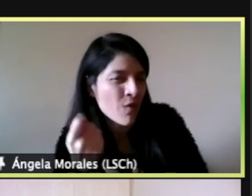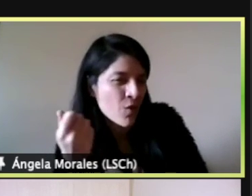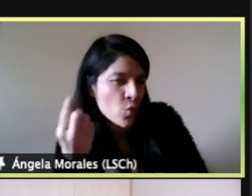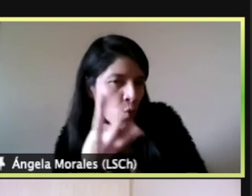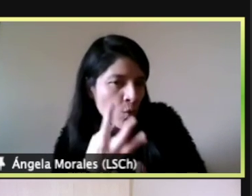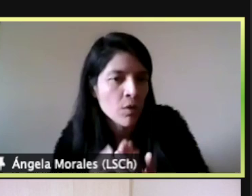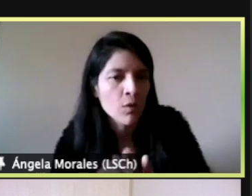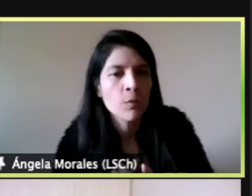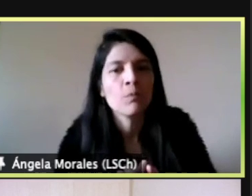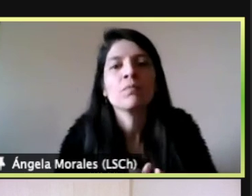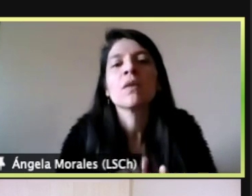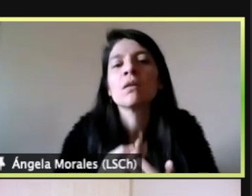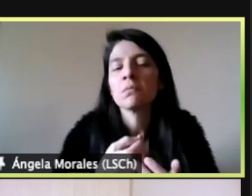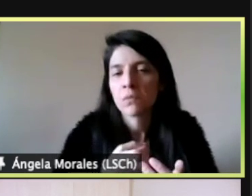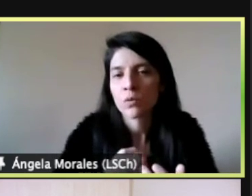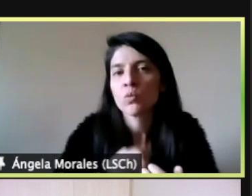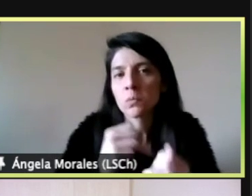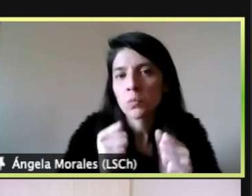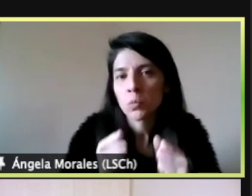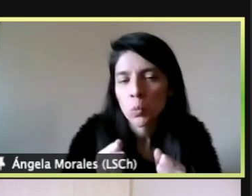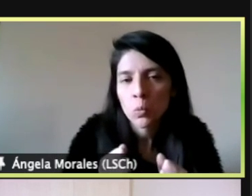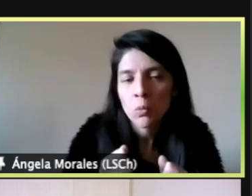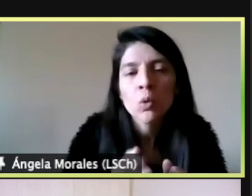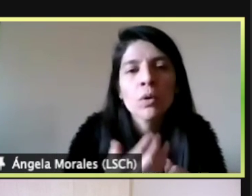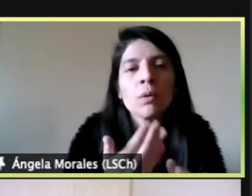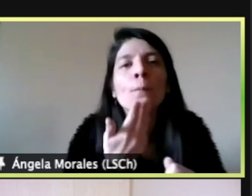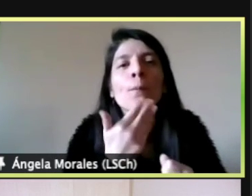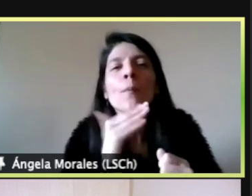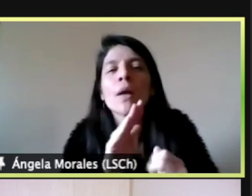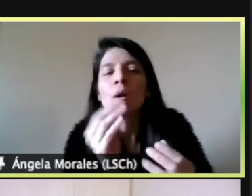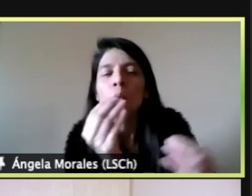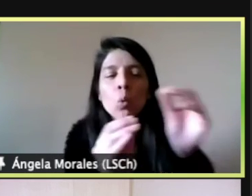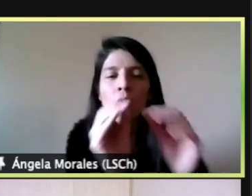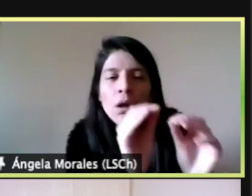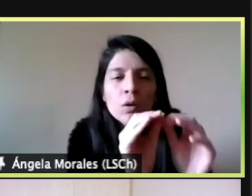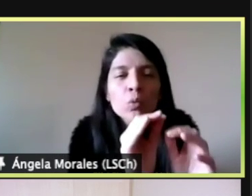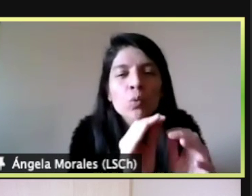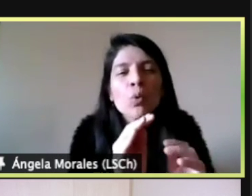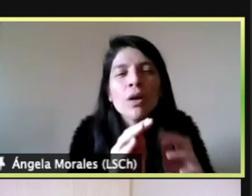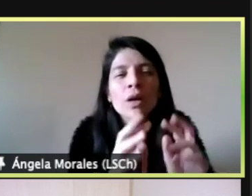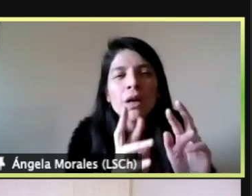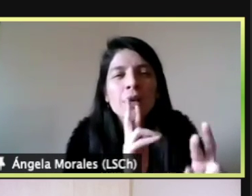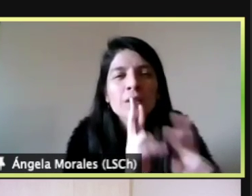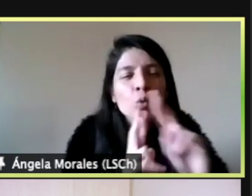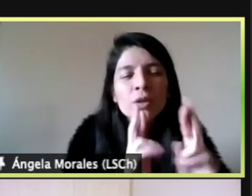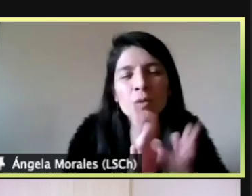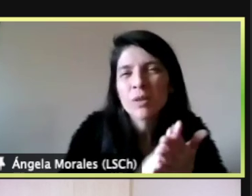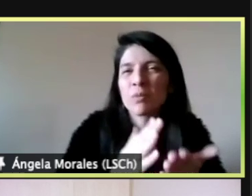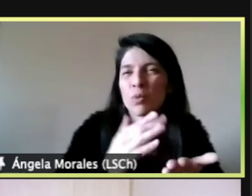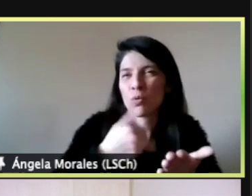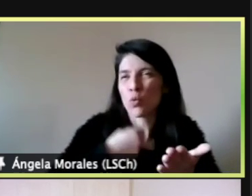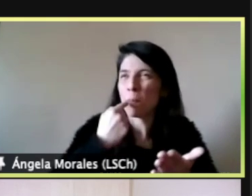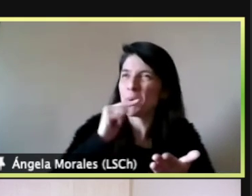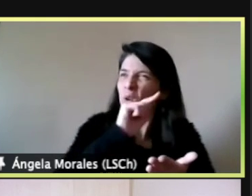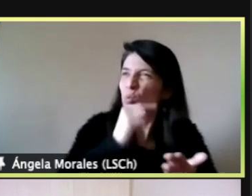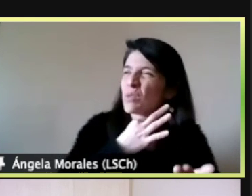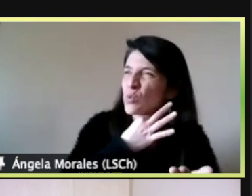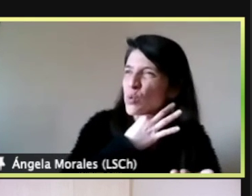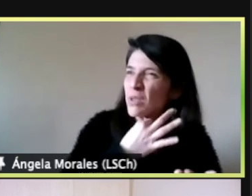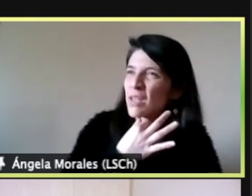respondiendo a las preguntas que yo quiera ir investigando hasta que pueda tener, en este caso,